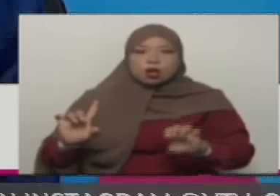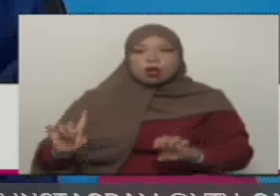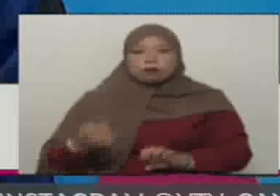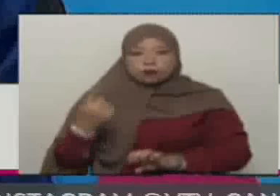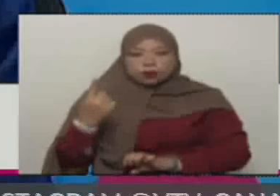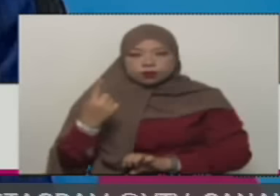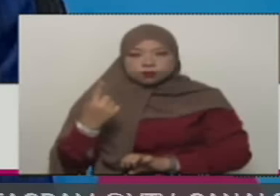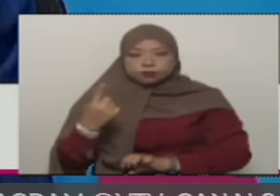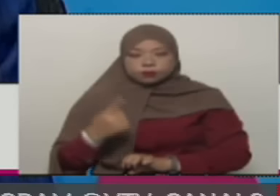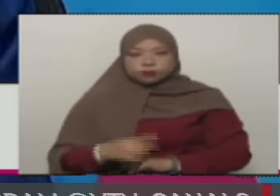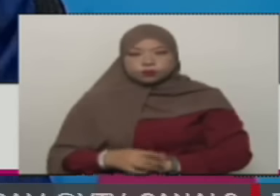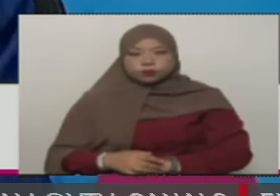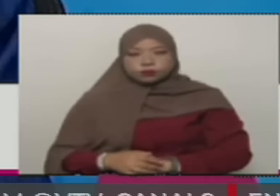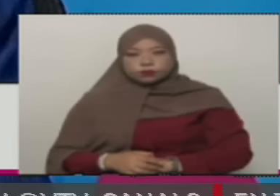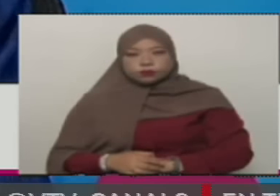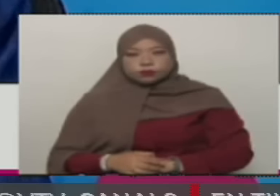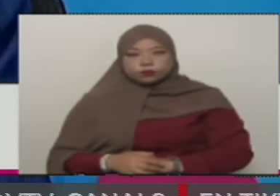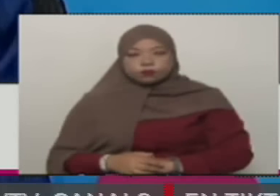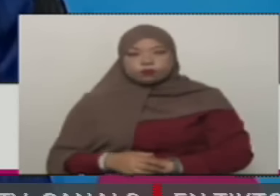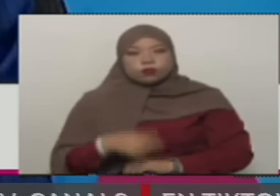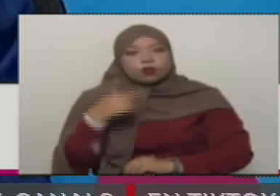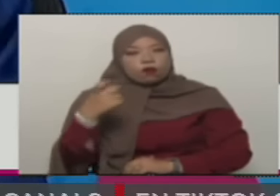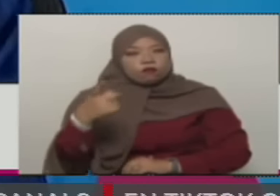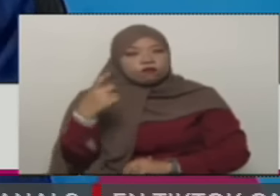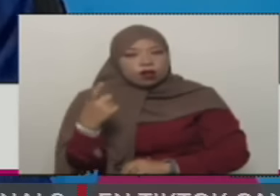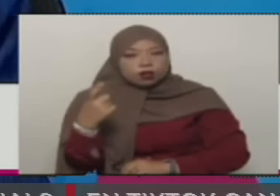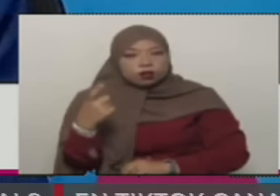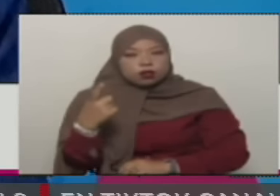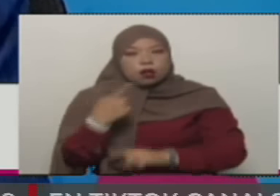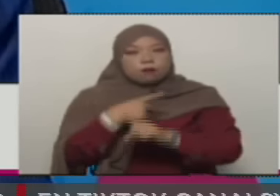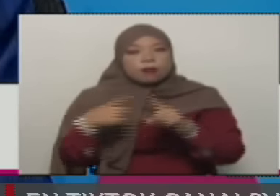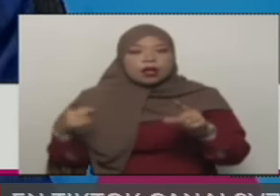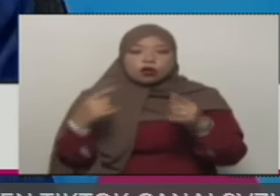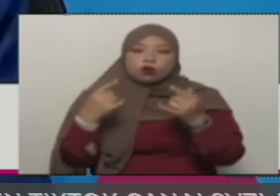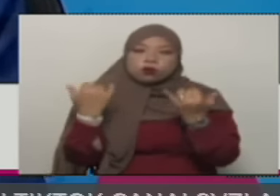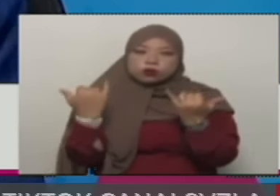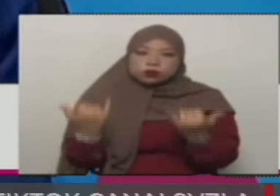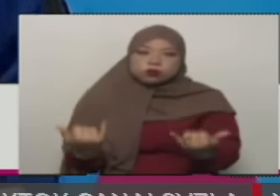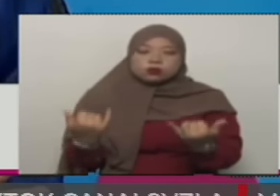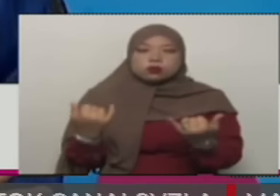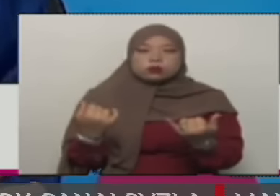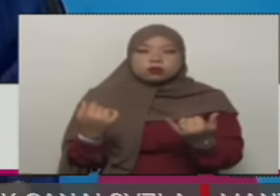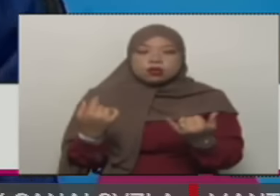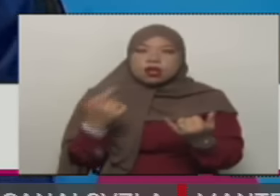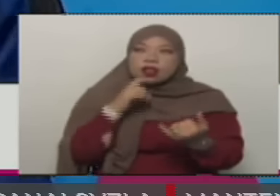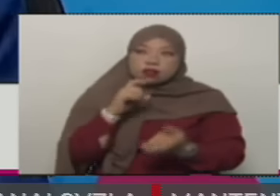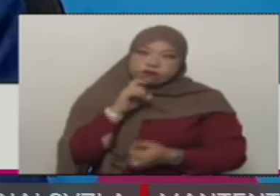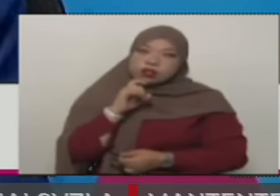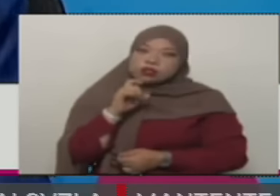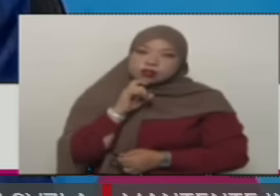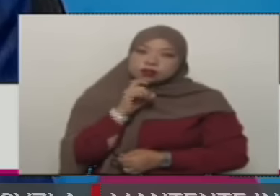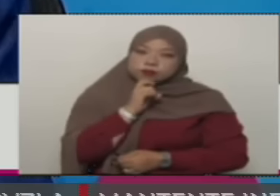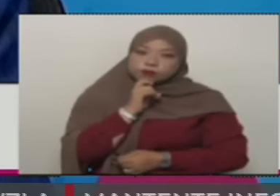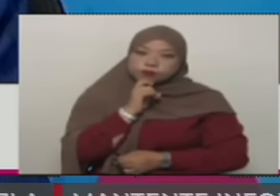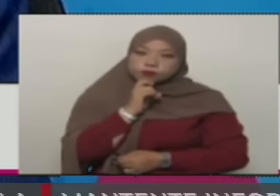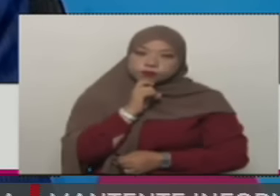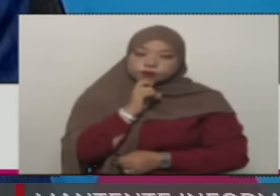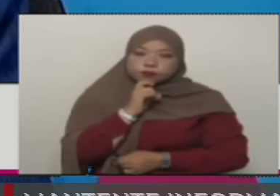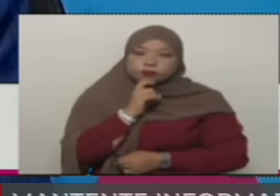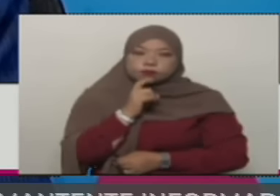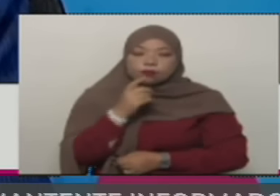fase. Todavía nos falta mucho, pero sin lugar a dudas, es del cielo a la tierra lo que